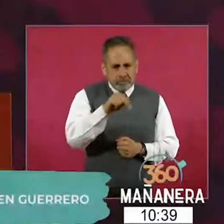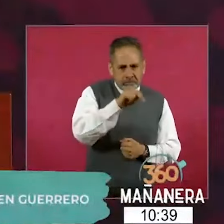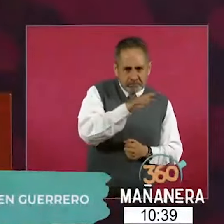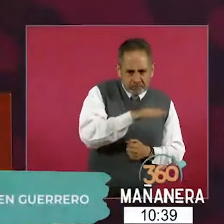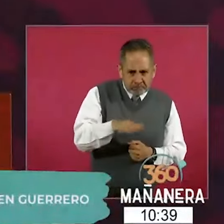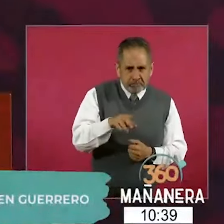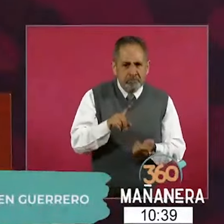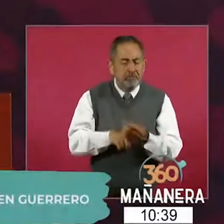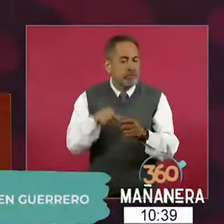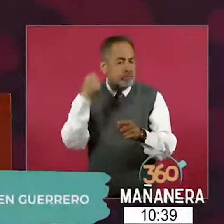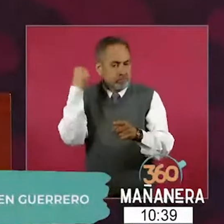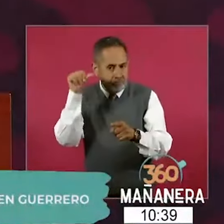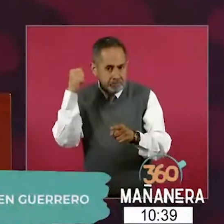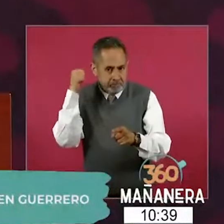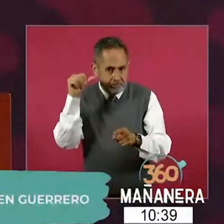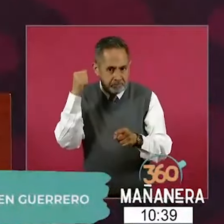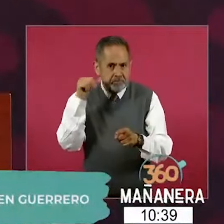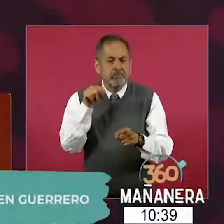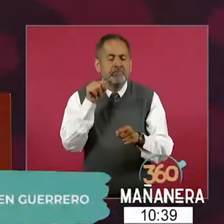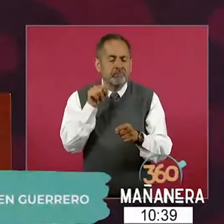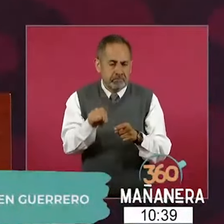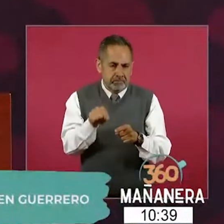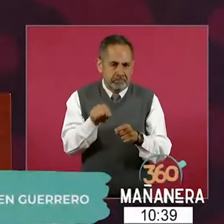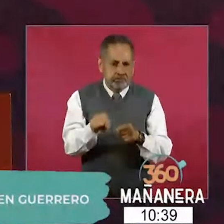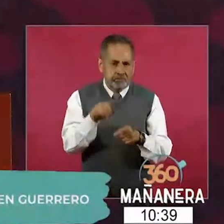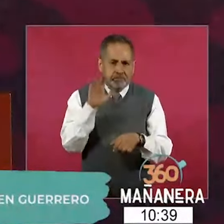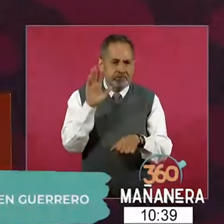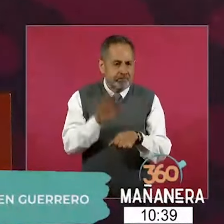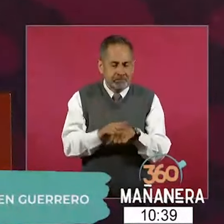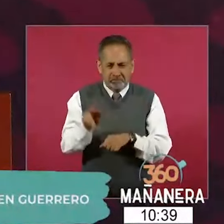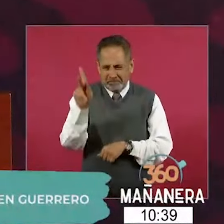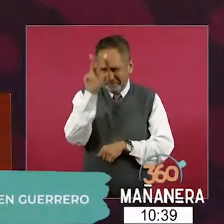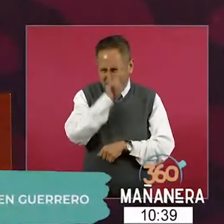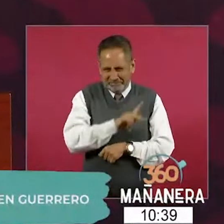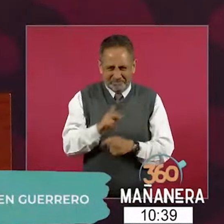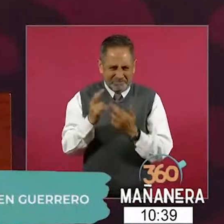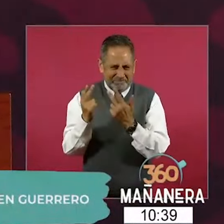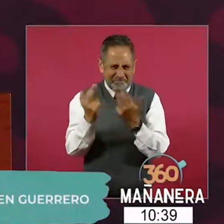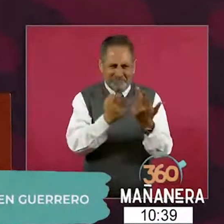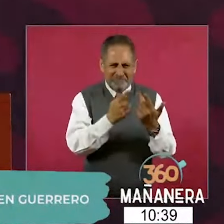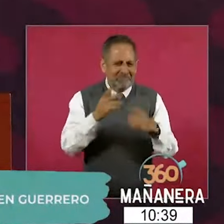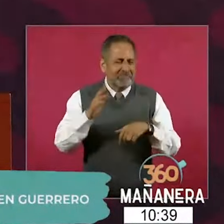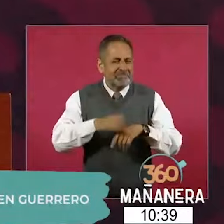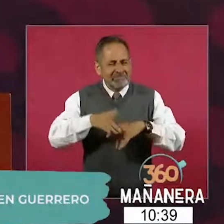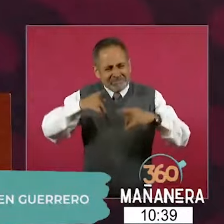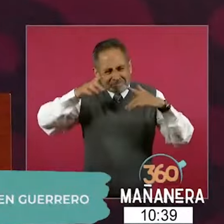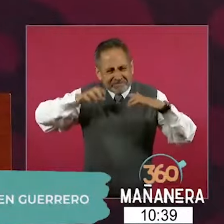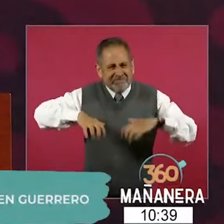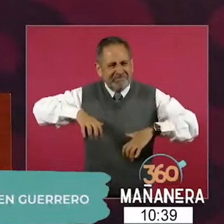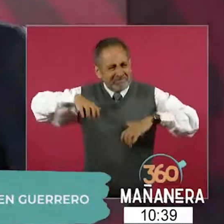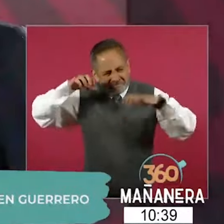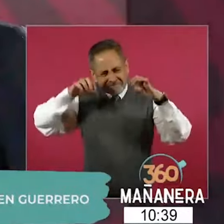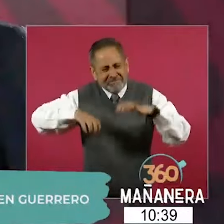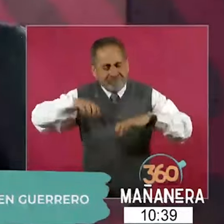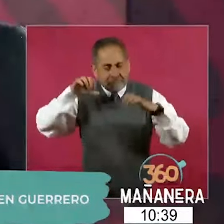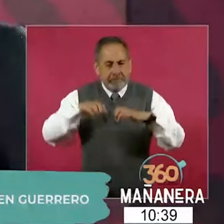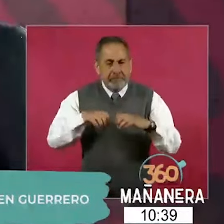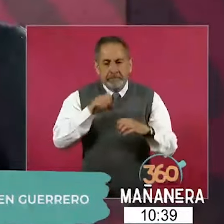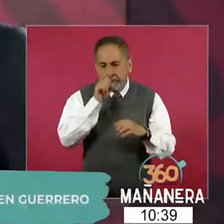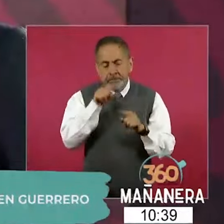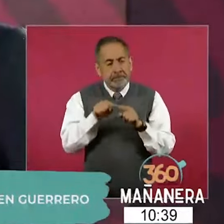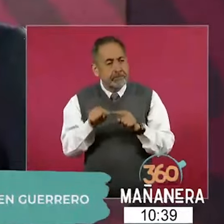Acapulco que es la zona más afectada por las lluvias y también en la